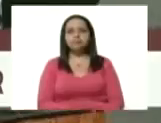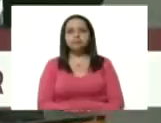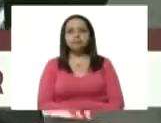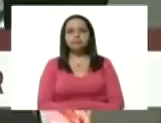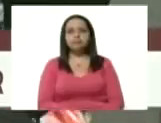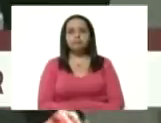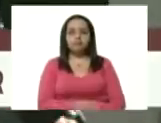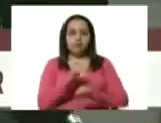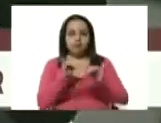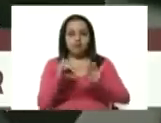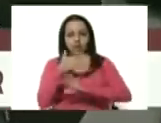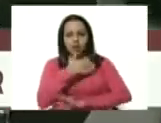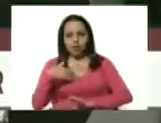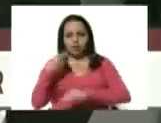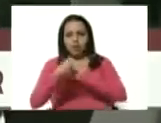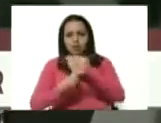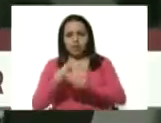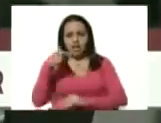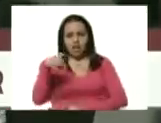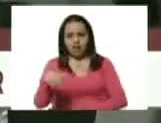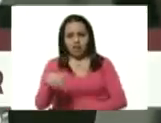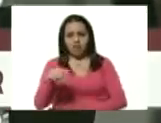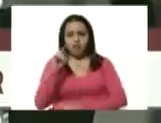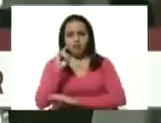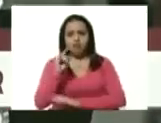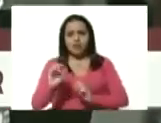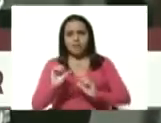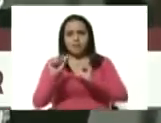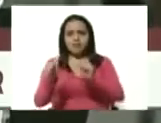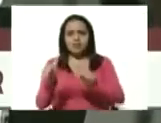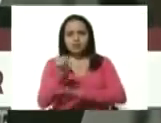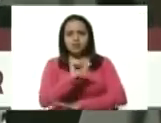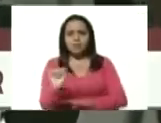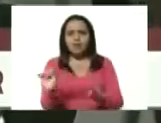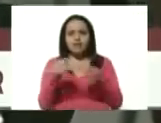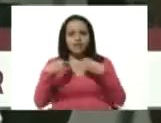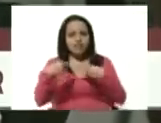Precisamente lo que hicimos hacer hoy lunes, empezando esta semana de flexibilización.